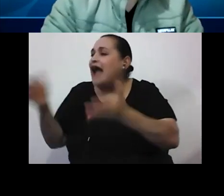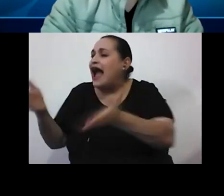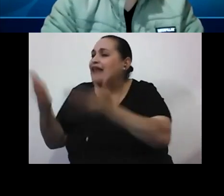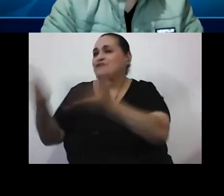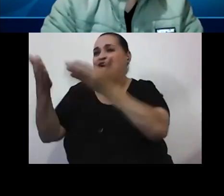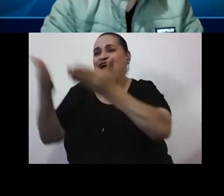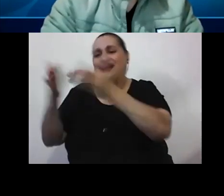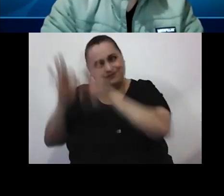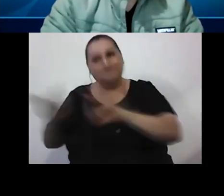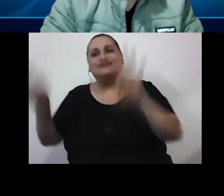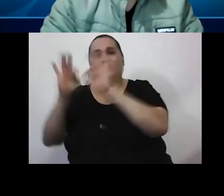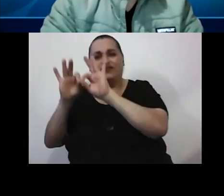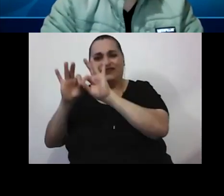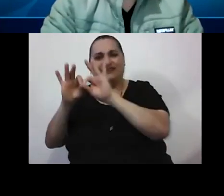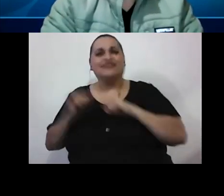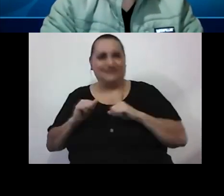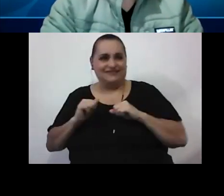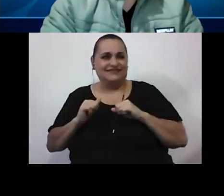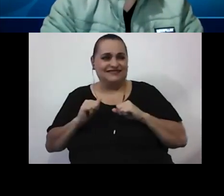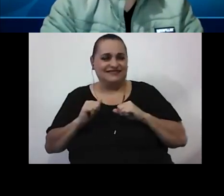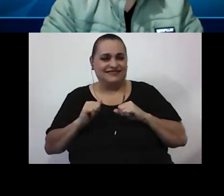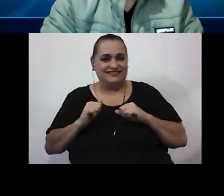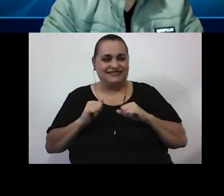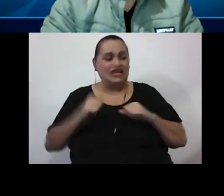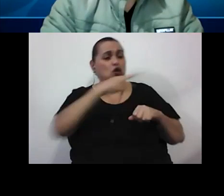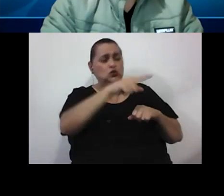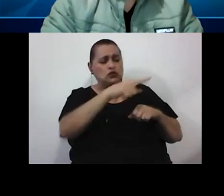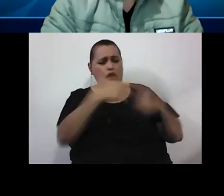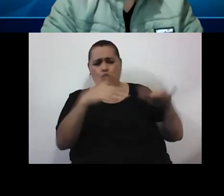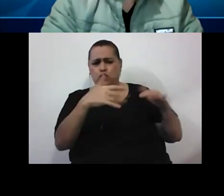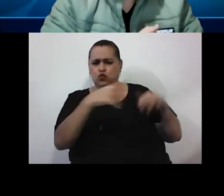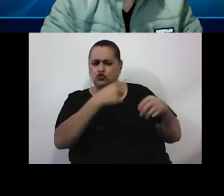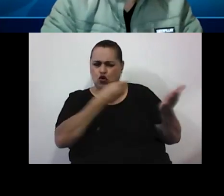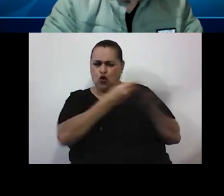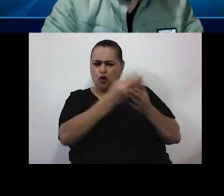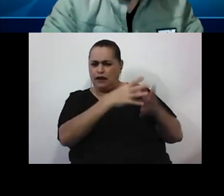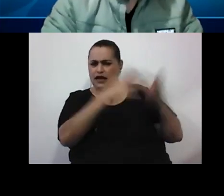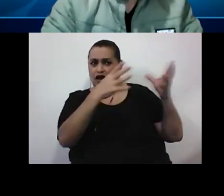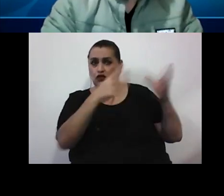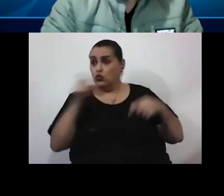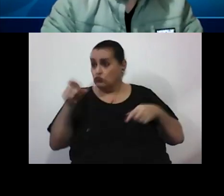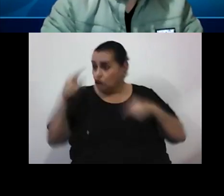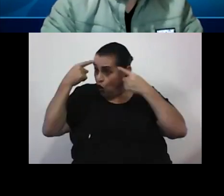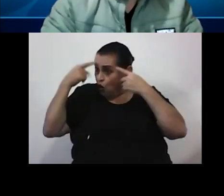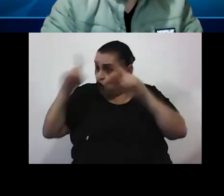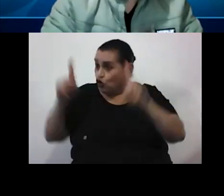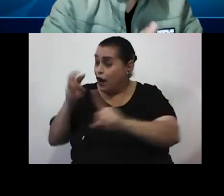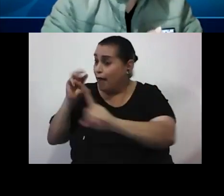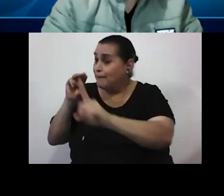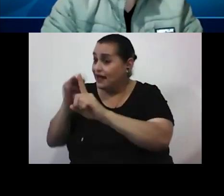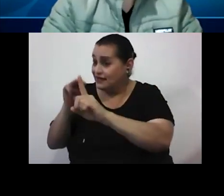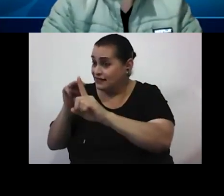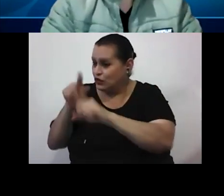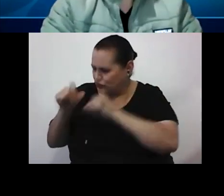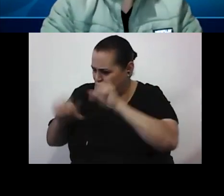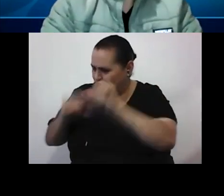O pura sa, te compraré algo grande. Versus, lograste tu meta. Te esforzaste,